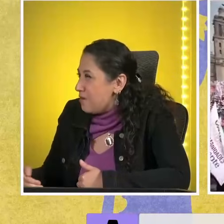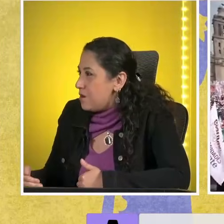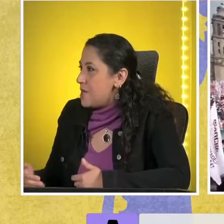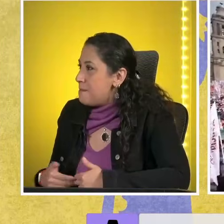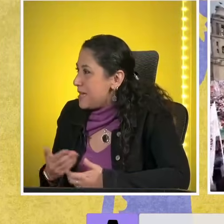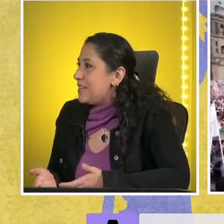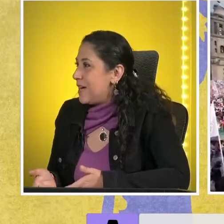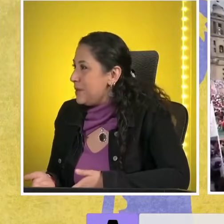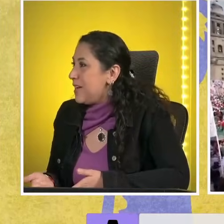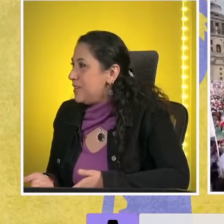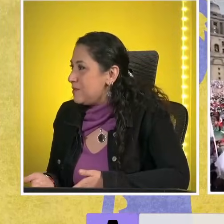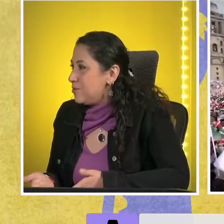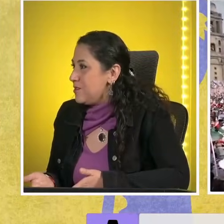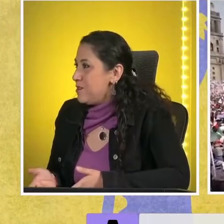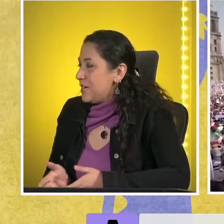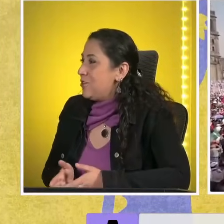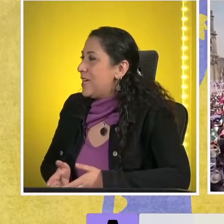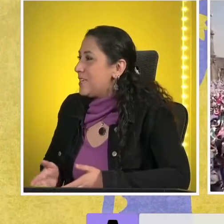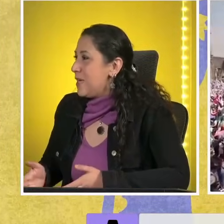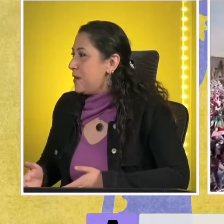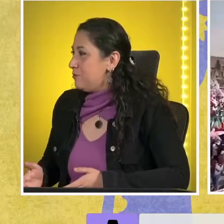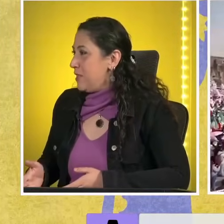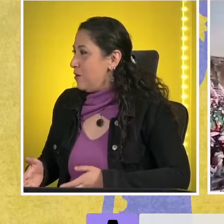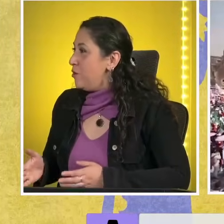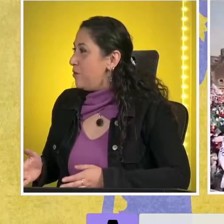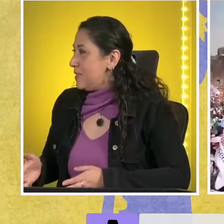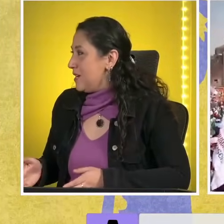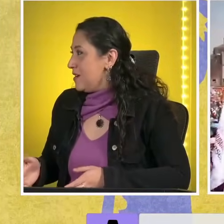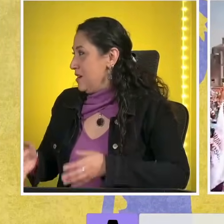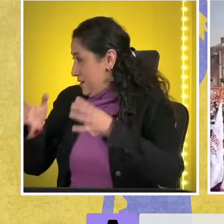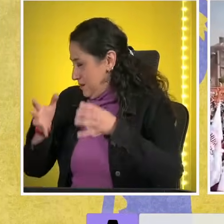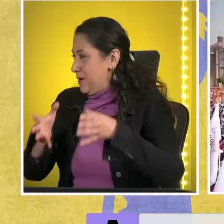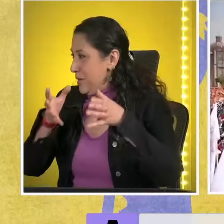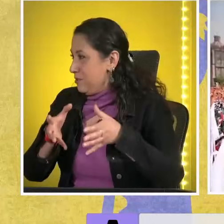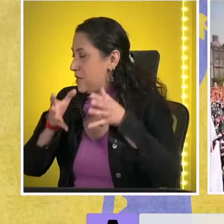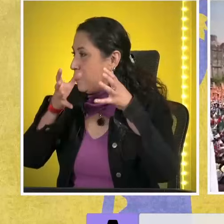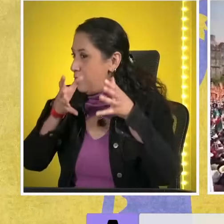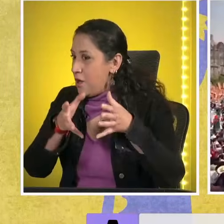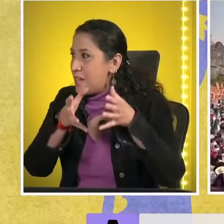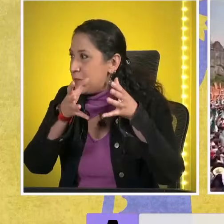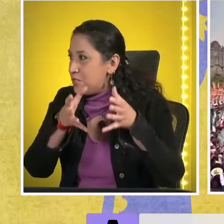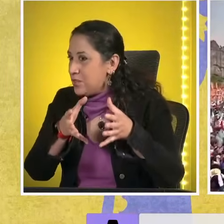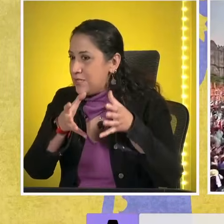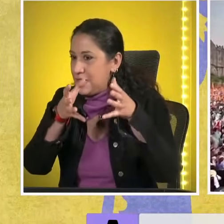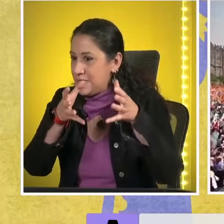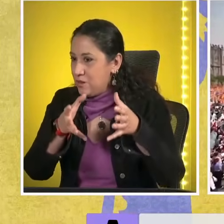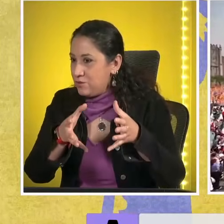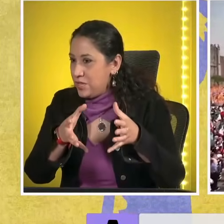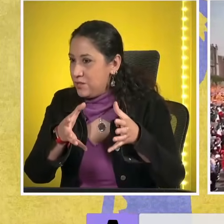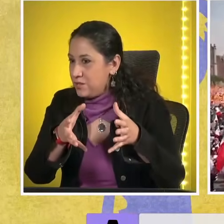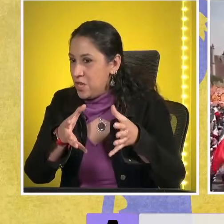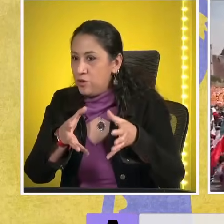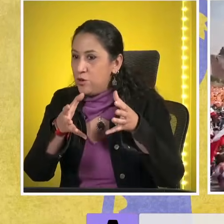de lado más el capitalismo. O sea, creo que esa es la pregunta de cómo lo va a hacer. Repito, o sea, por un lado las presiones de